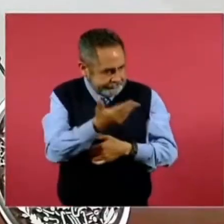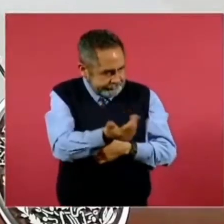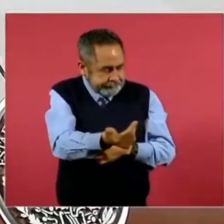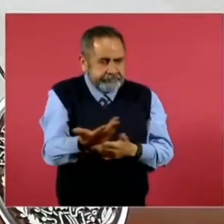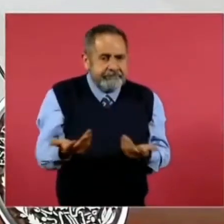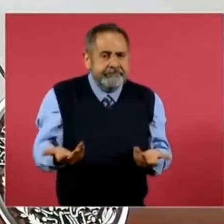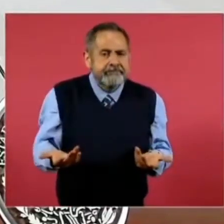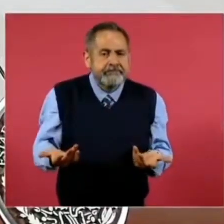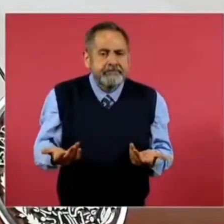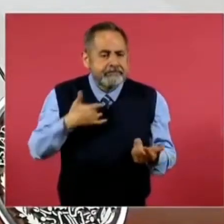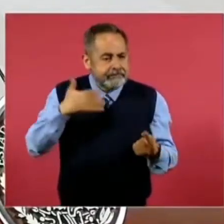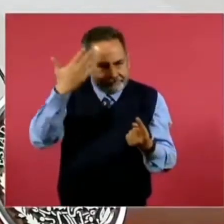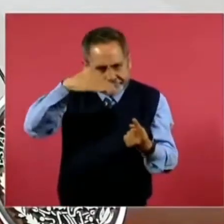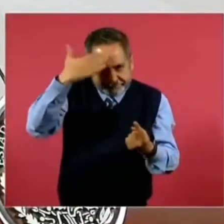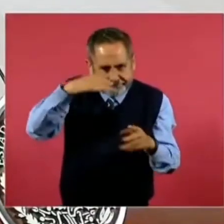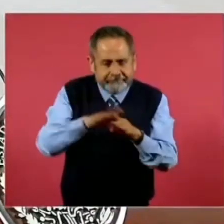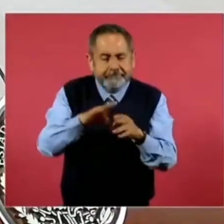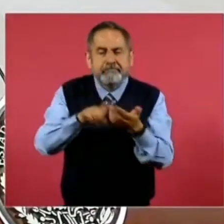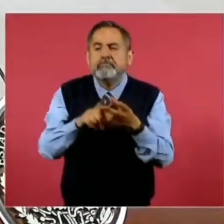a saber